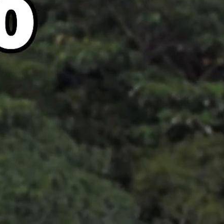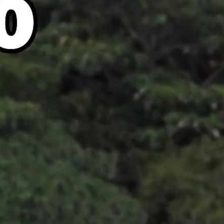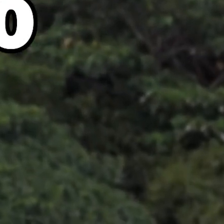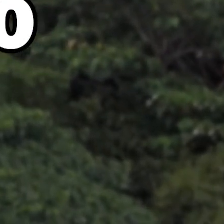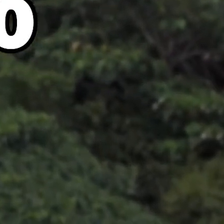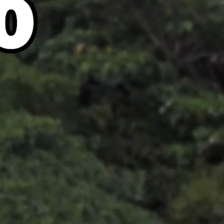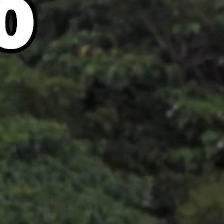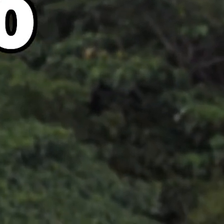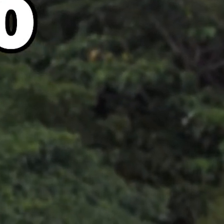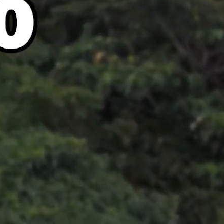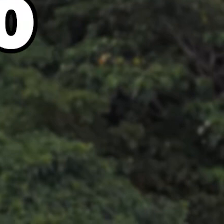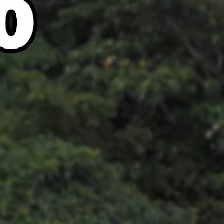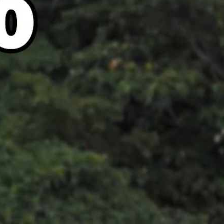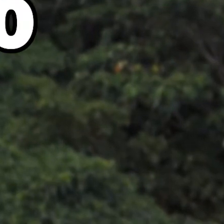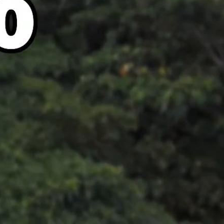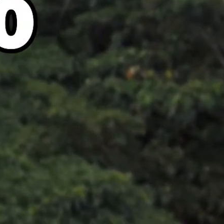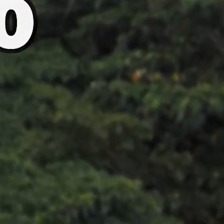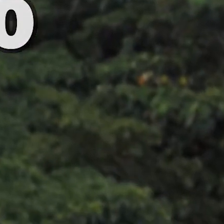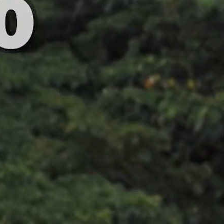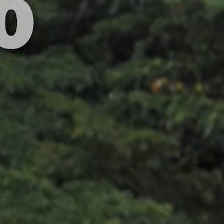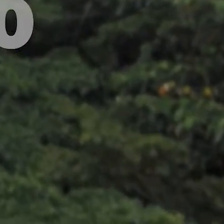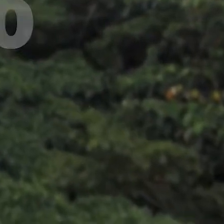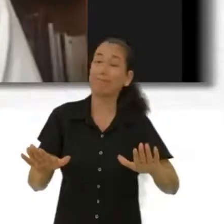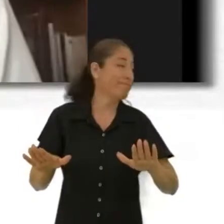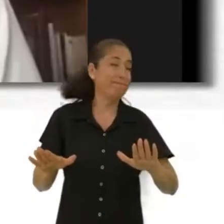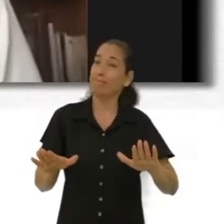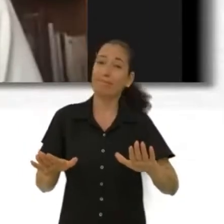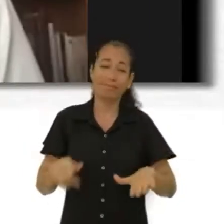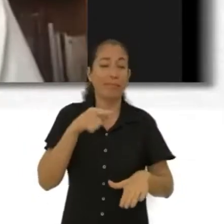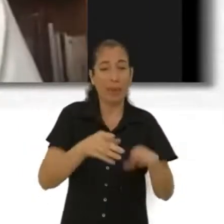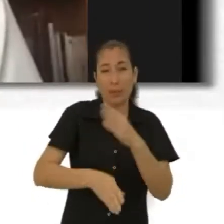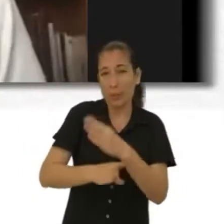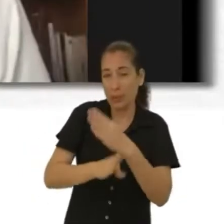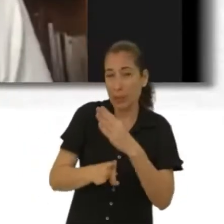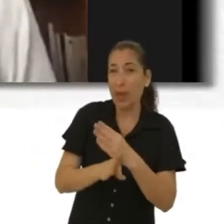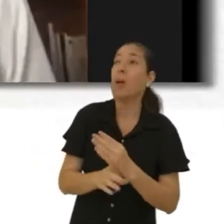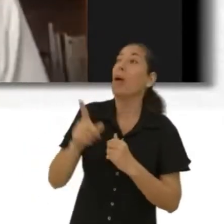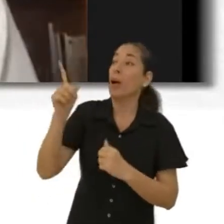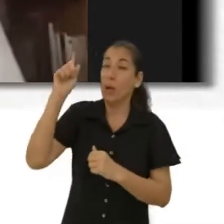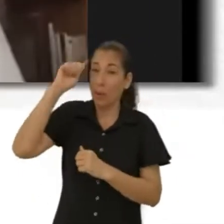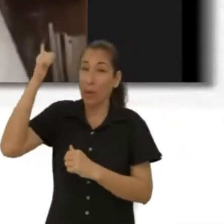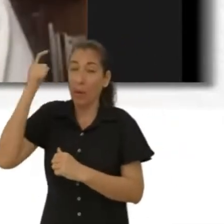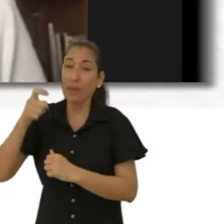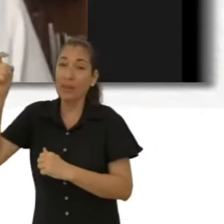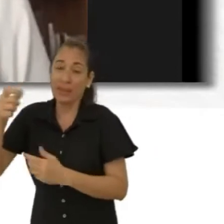asertivas. Y entonces esas apuestas se construyen de sustitución de arriba hacia abajo y por eso